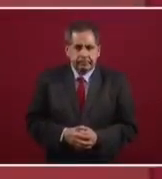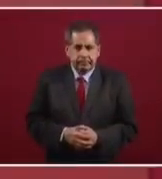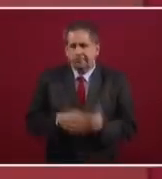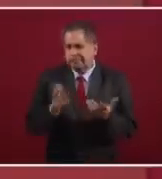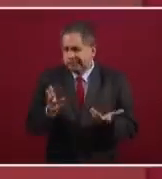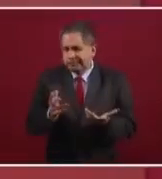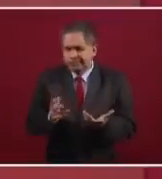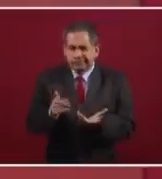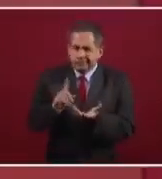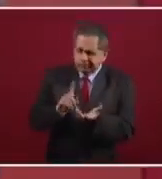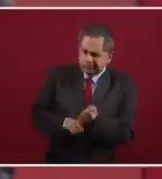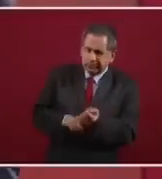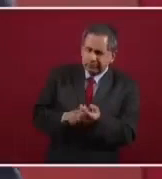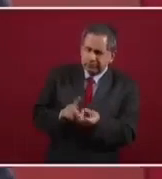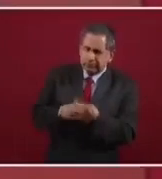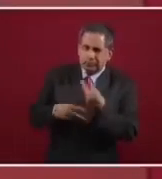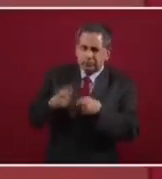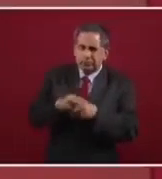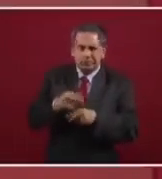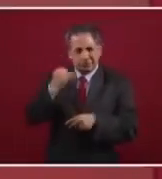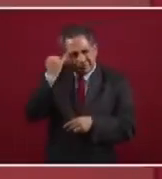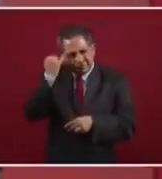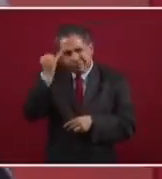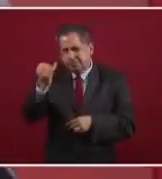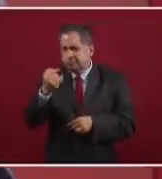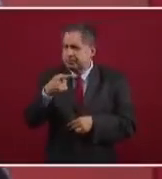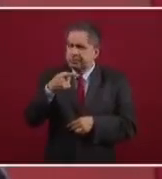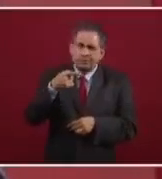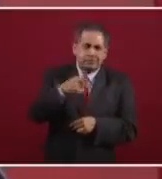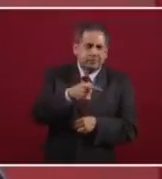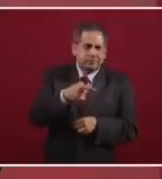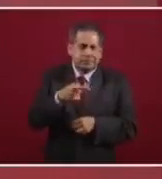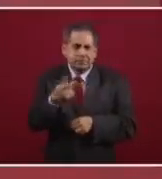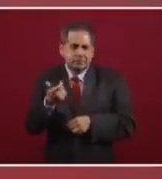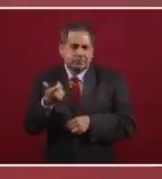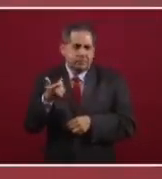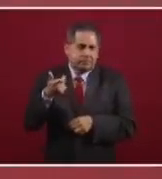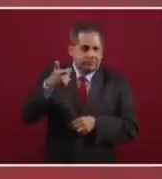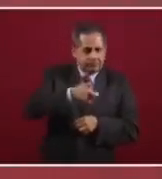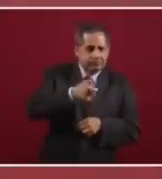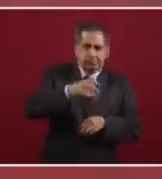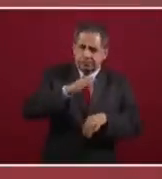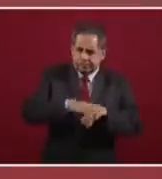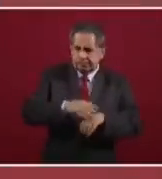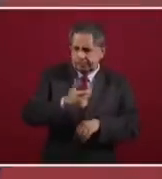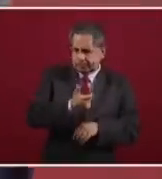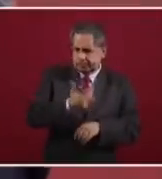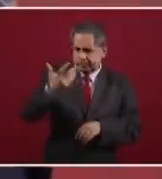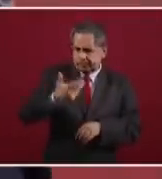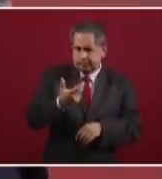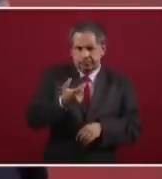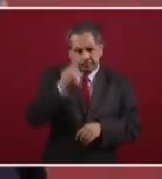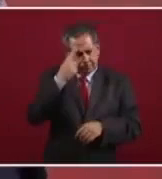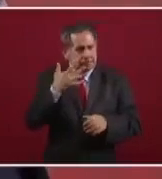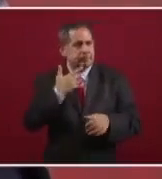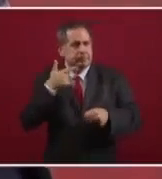Pero ¿de dónde viene eso de aumentar el precio de los